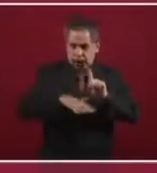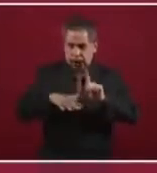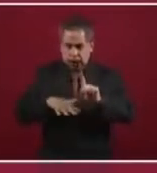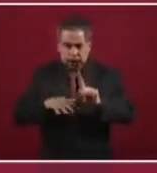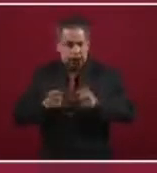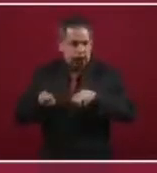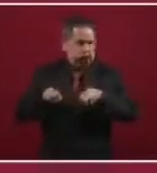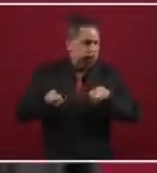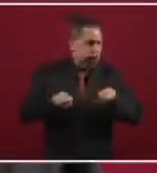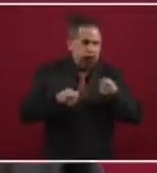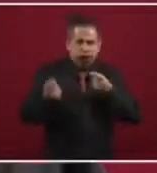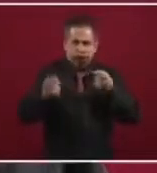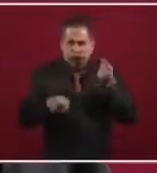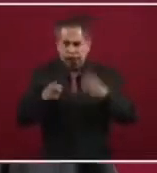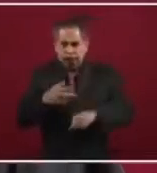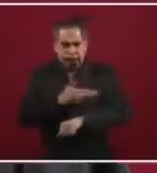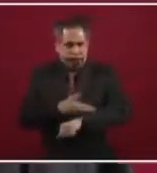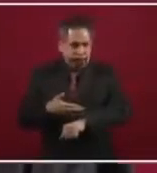Así